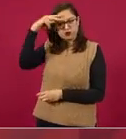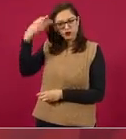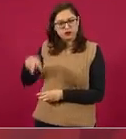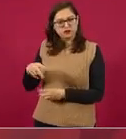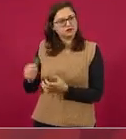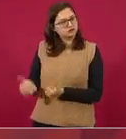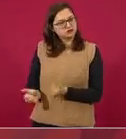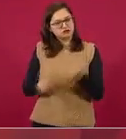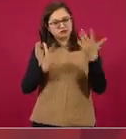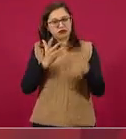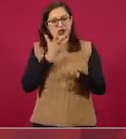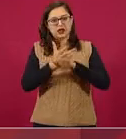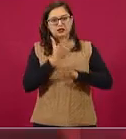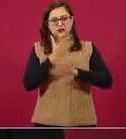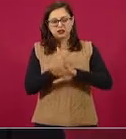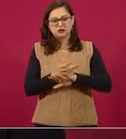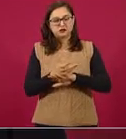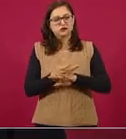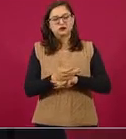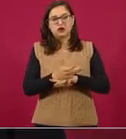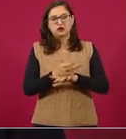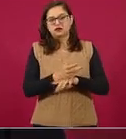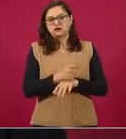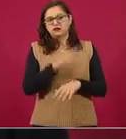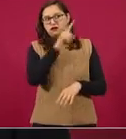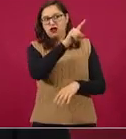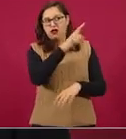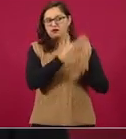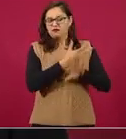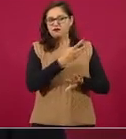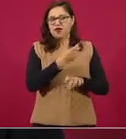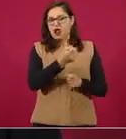entrara a Estados Unidos o predominara.